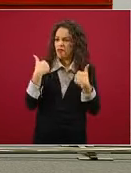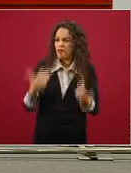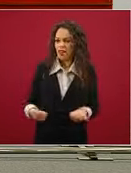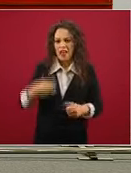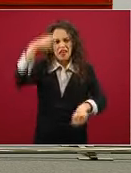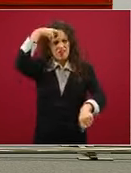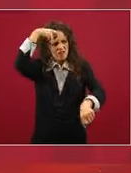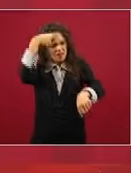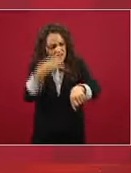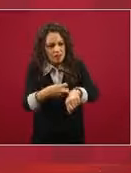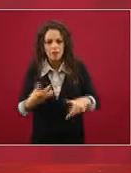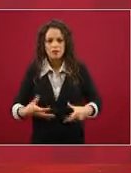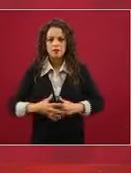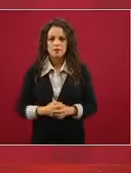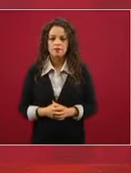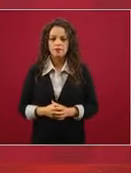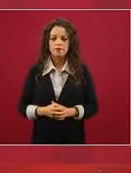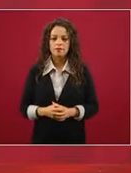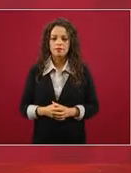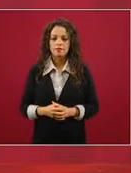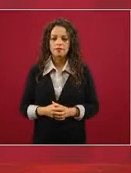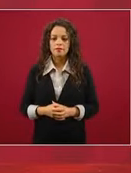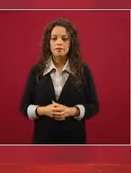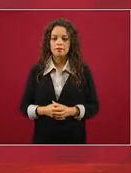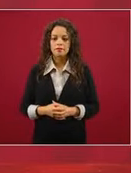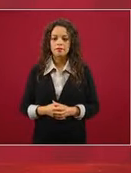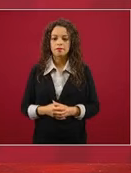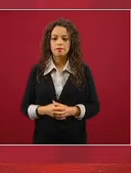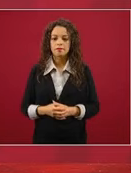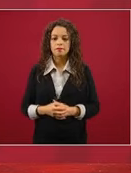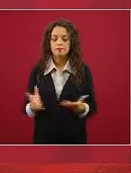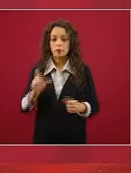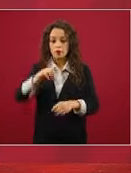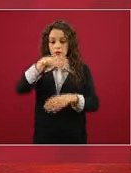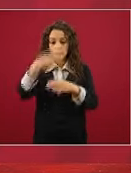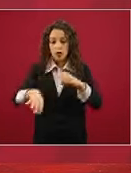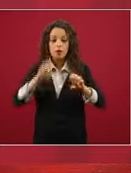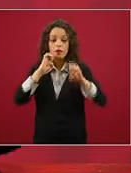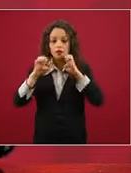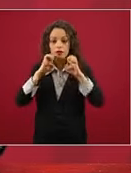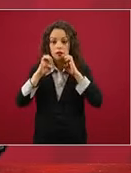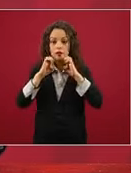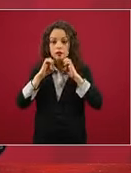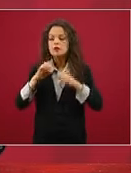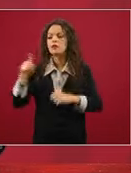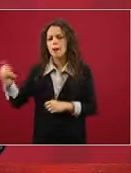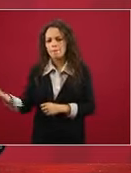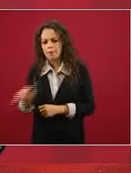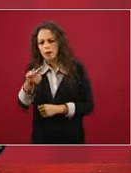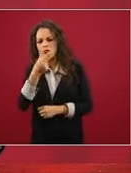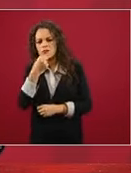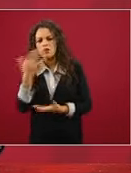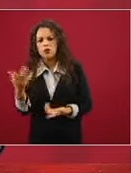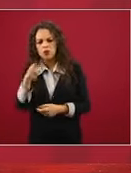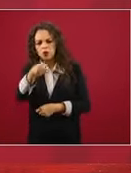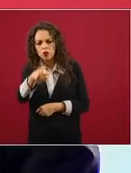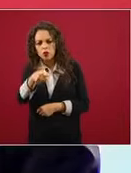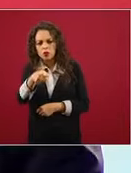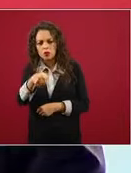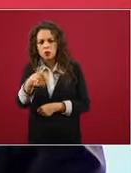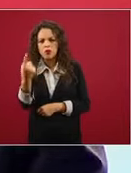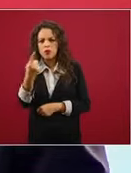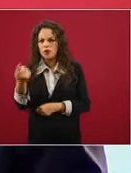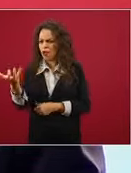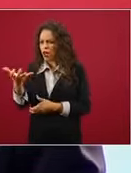Y al final de la entrevista, el entrevistador le dijo, bueno, ¿y usted qué hace aquí? Bueno, pues yo salí a pasear.